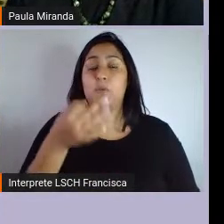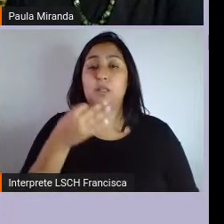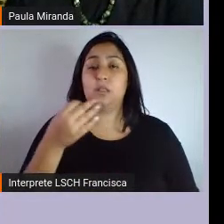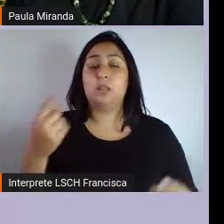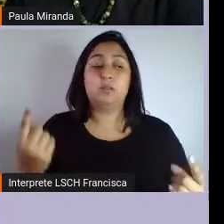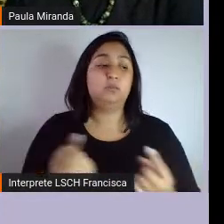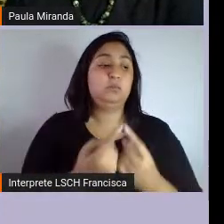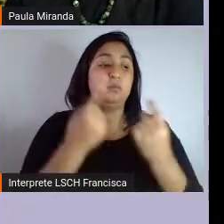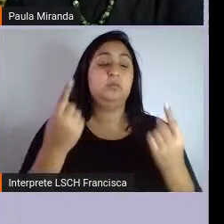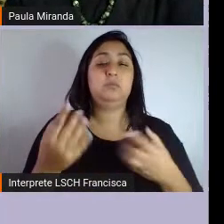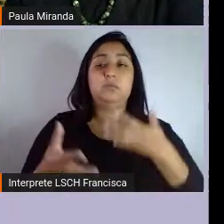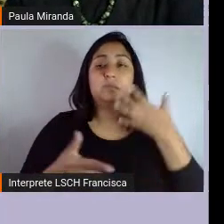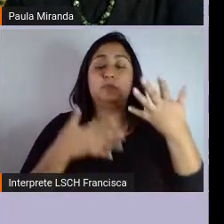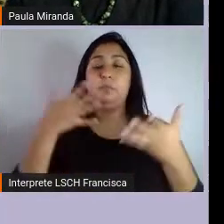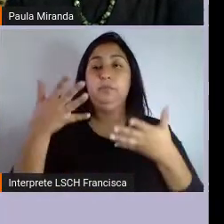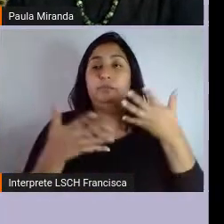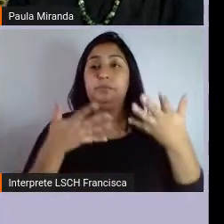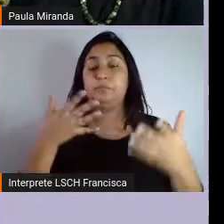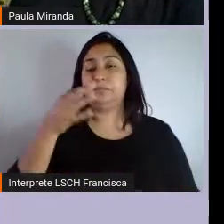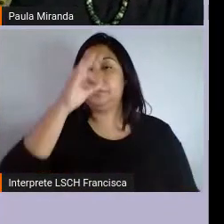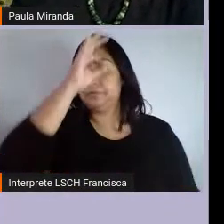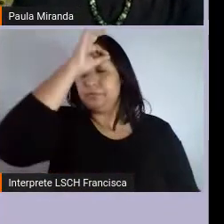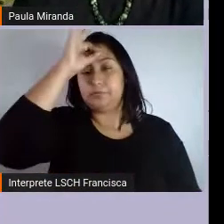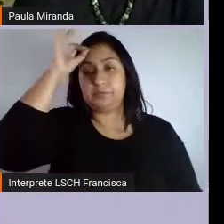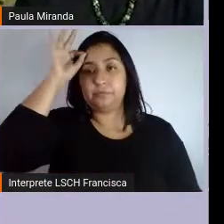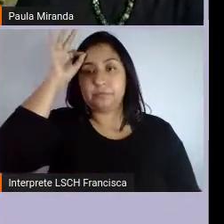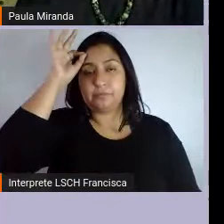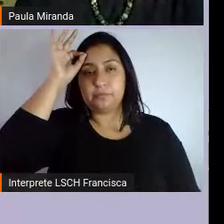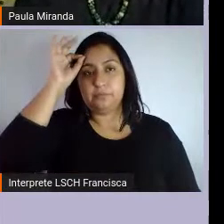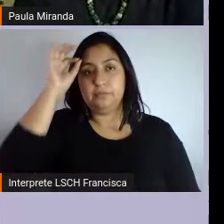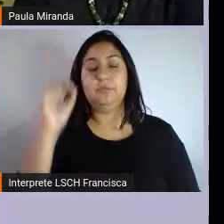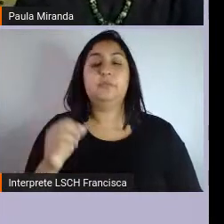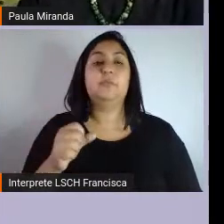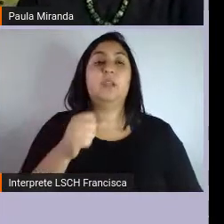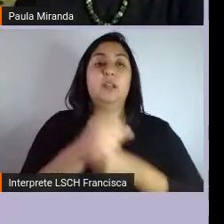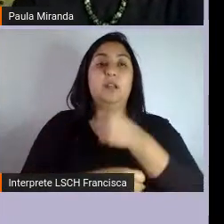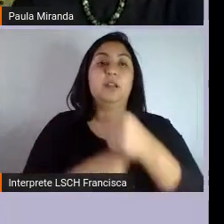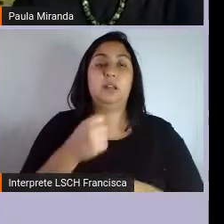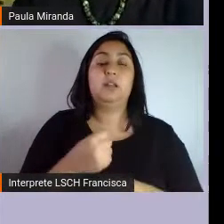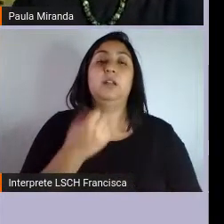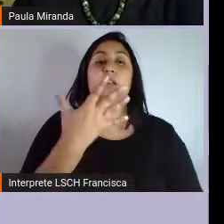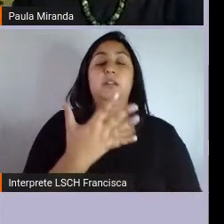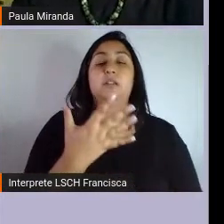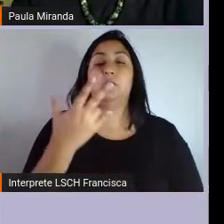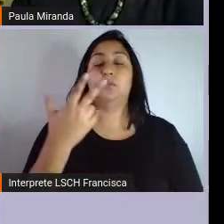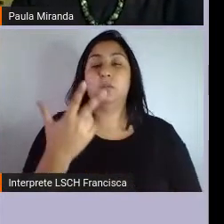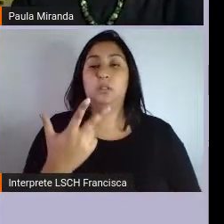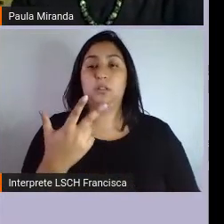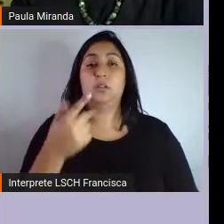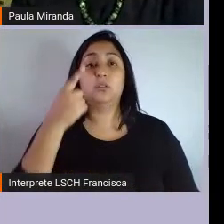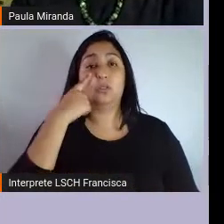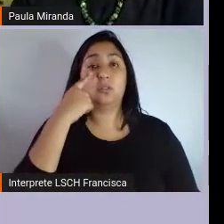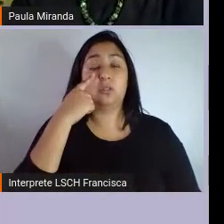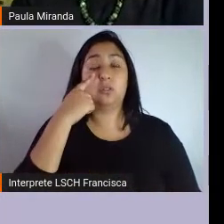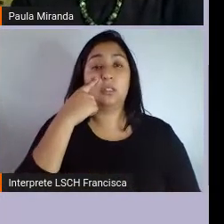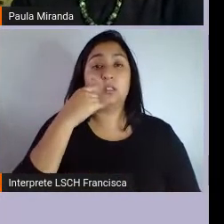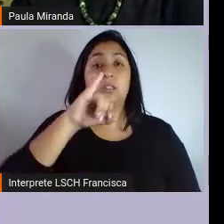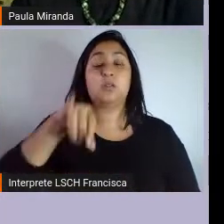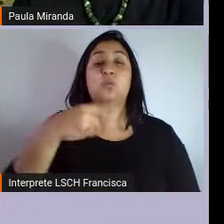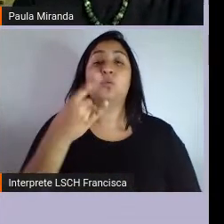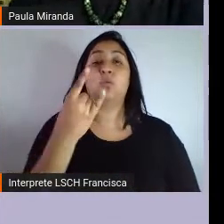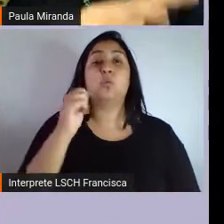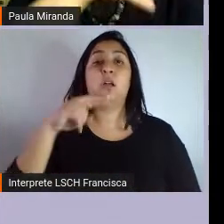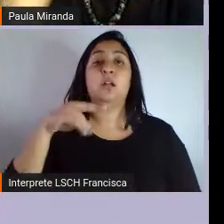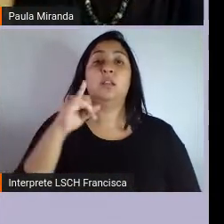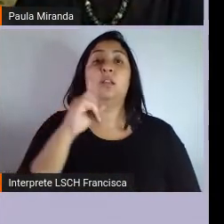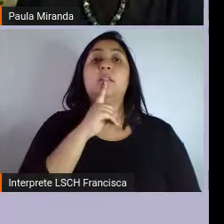mapuche, y el 58 claramente conoce a Juanita de Pilar, que aquí aparece en la foto, y a otros cantores mapuche,